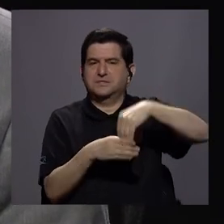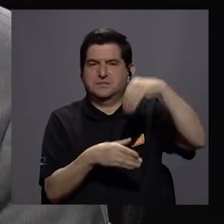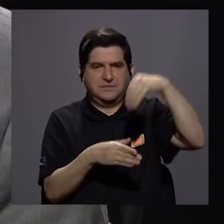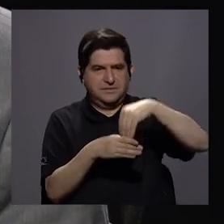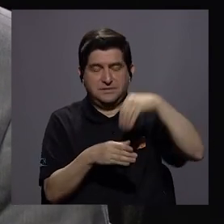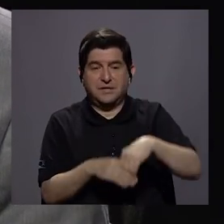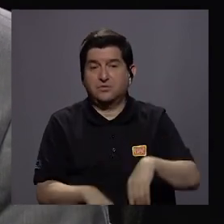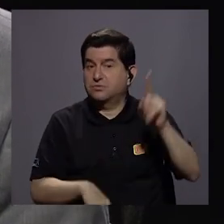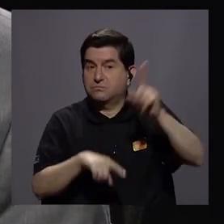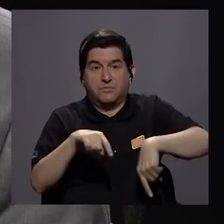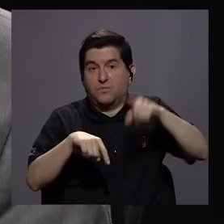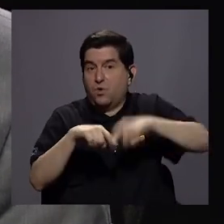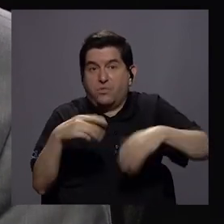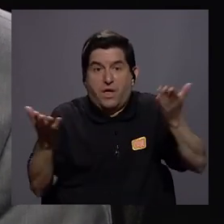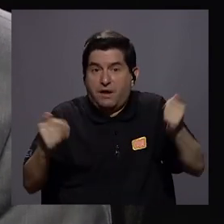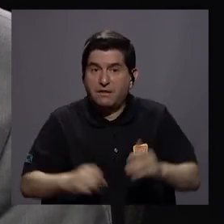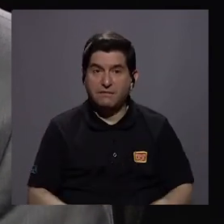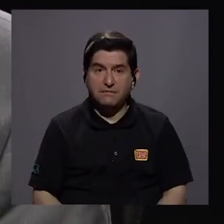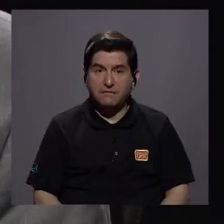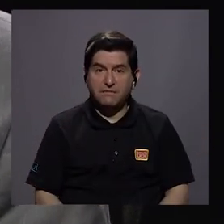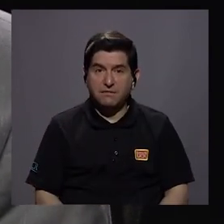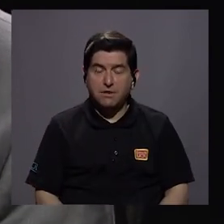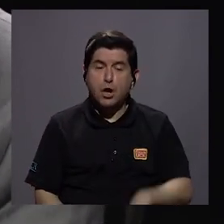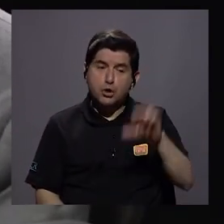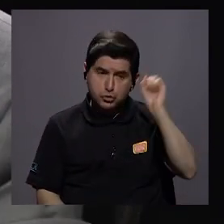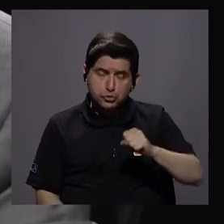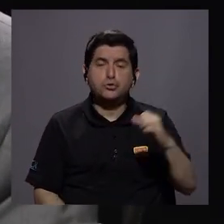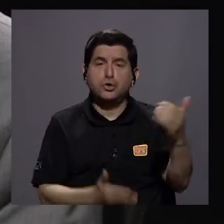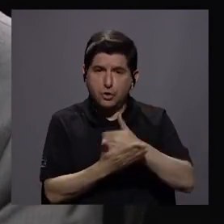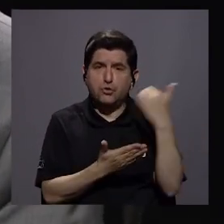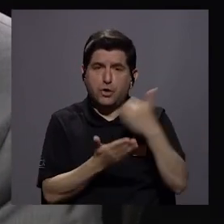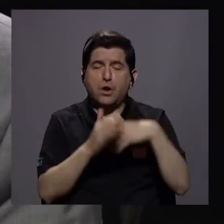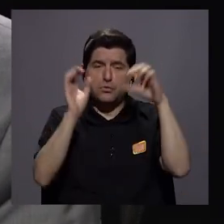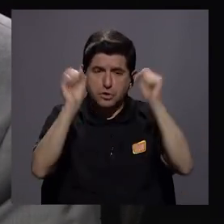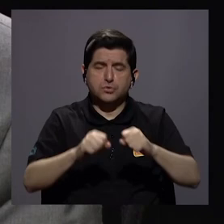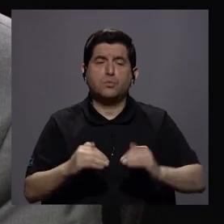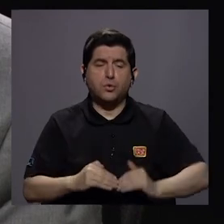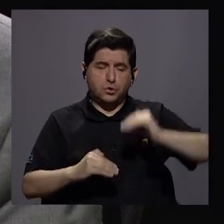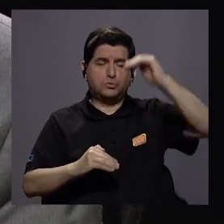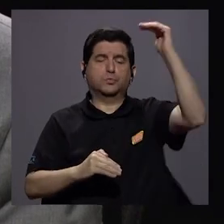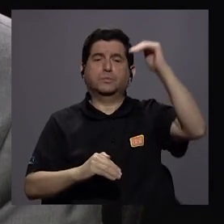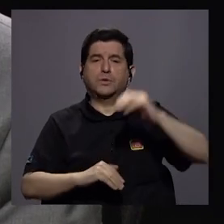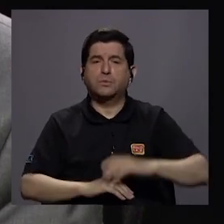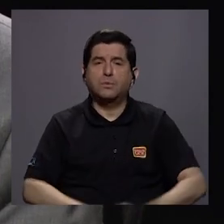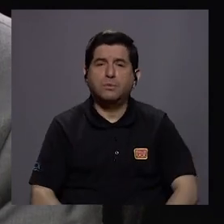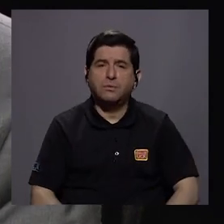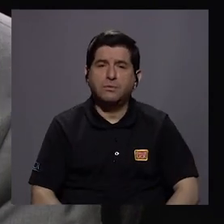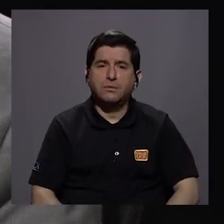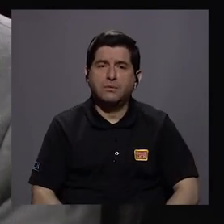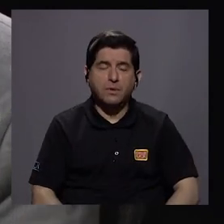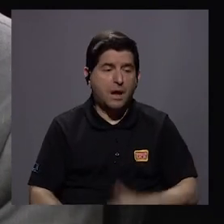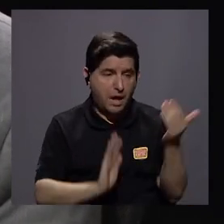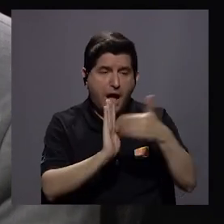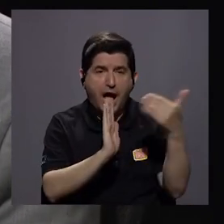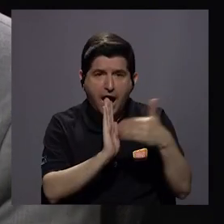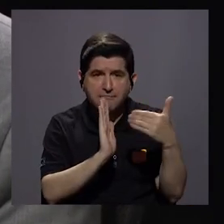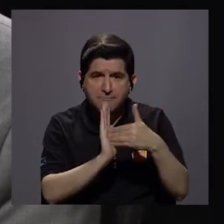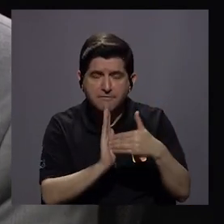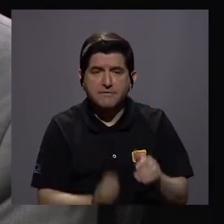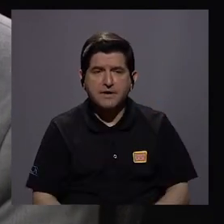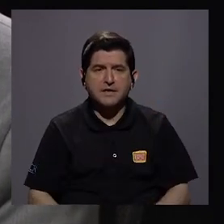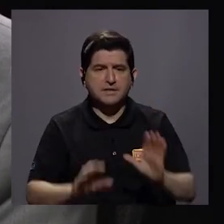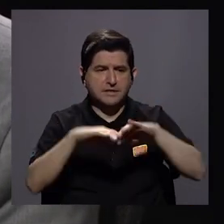Entonces, no se vale. O sea, no se vale de que, si bien es cierto, la recaudación puede ser mucho mayor, ¿verdad? Porque va a afectar